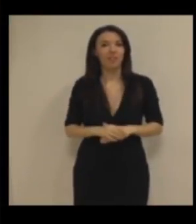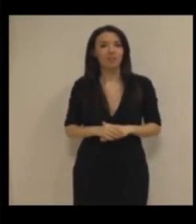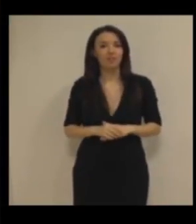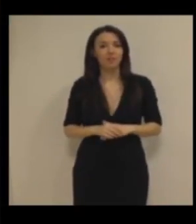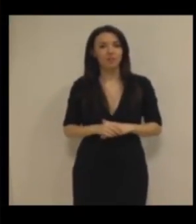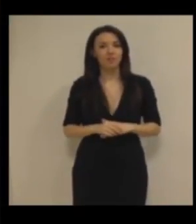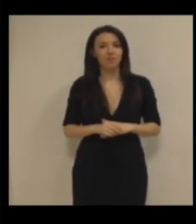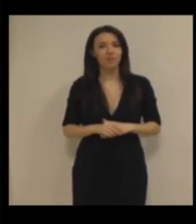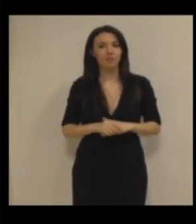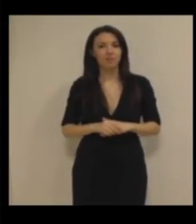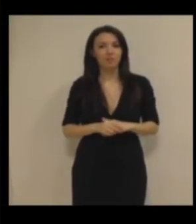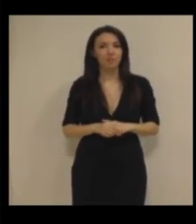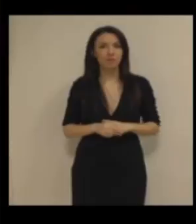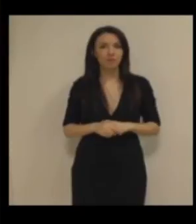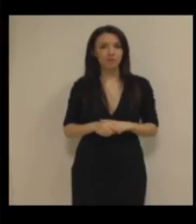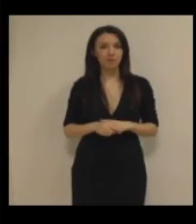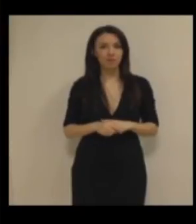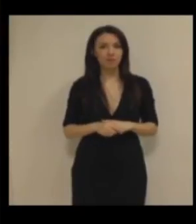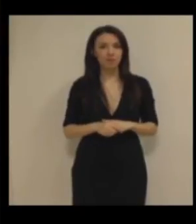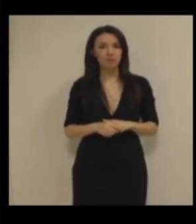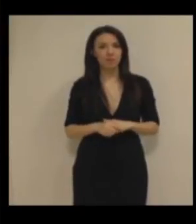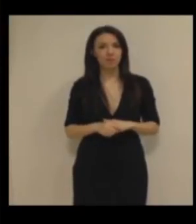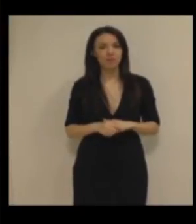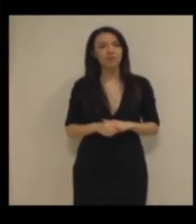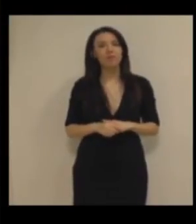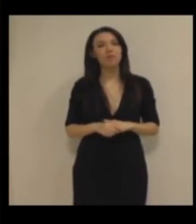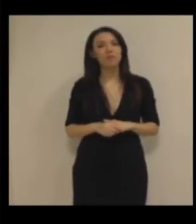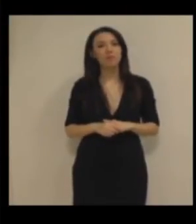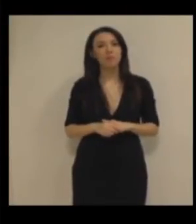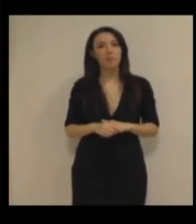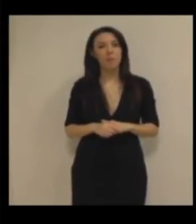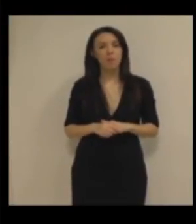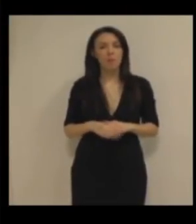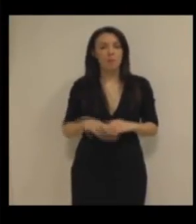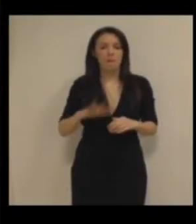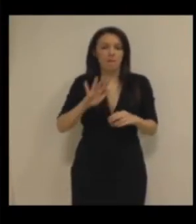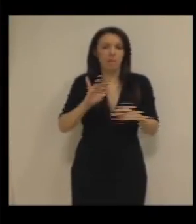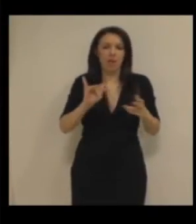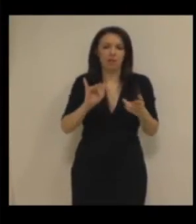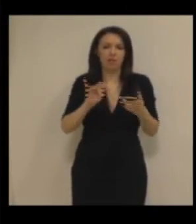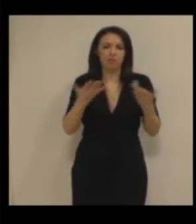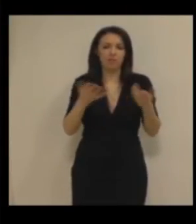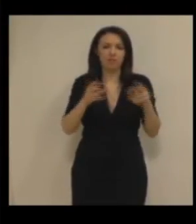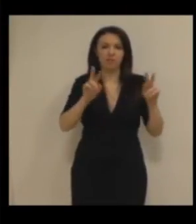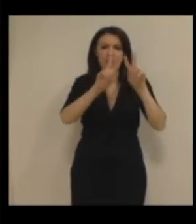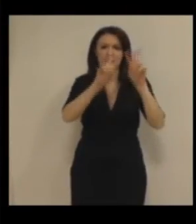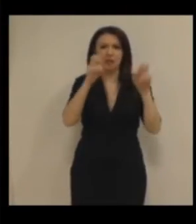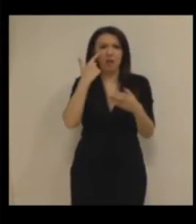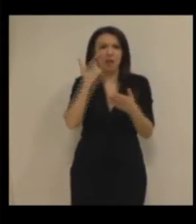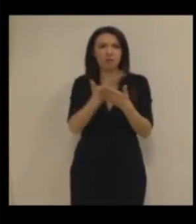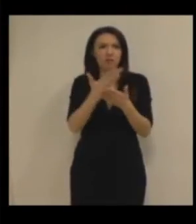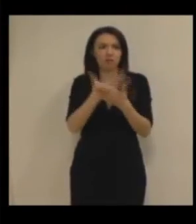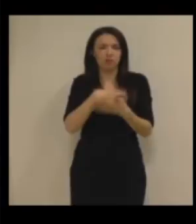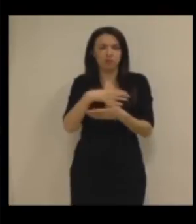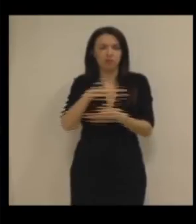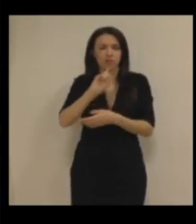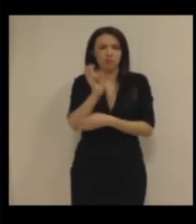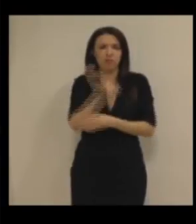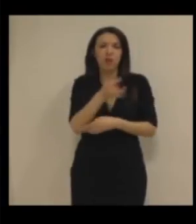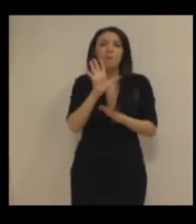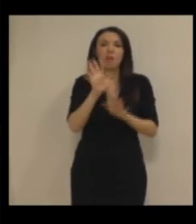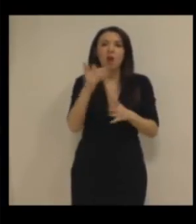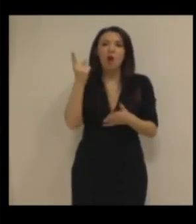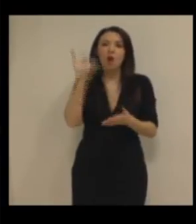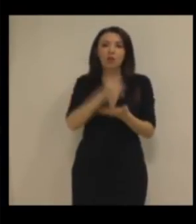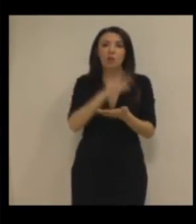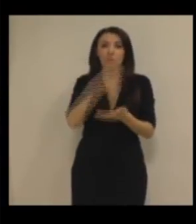Y ahí, bueno, hay muchos aspectos que podríamos comprobar, pero